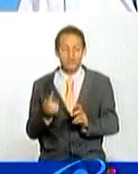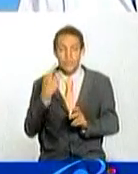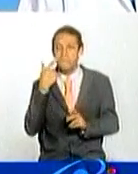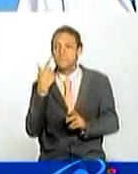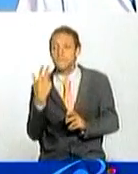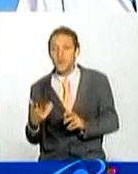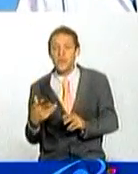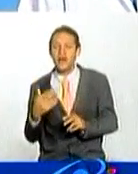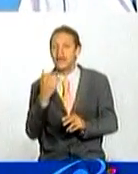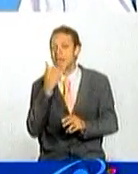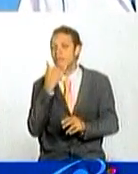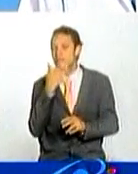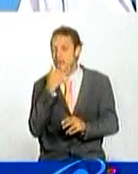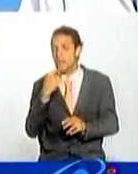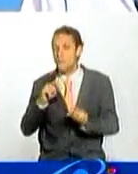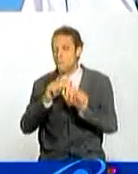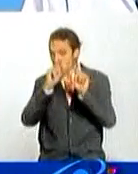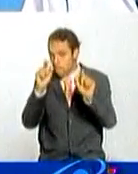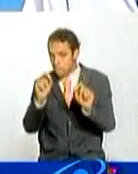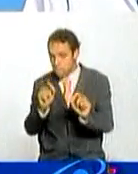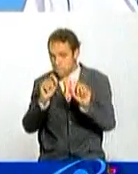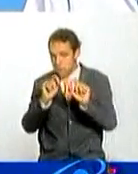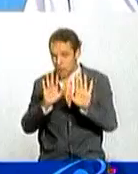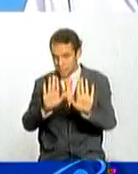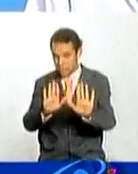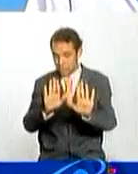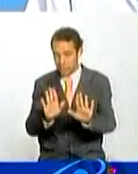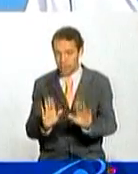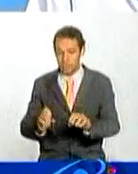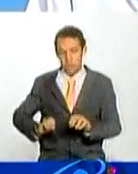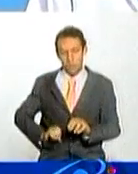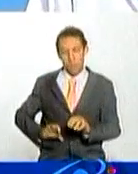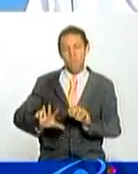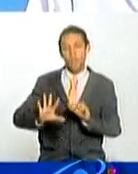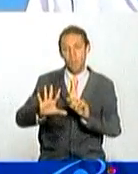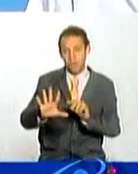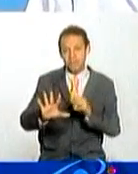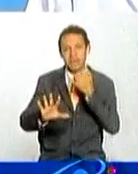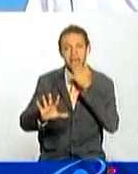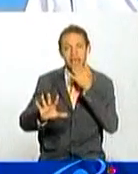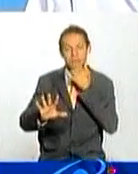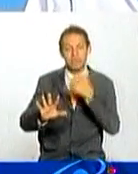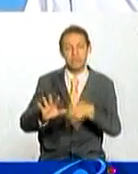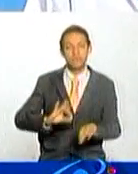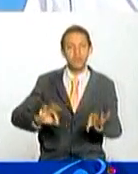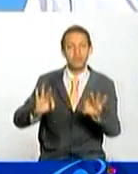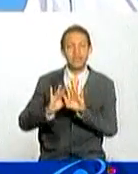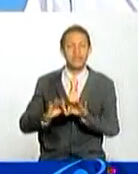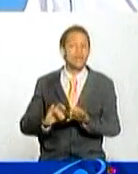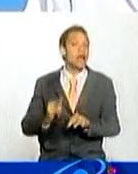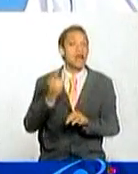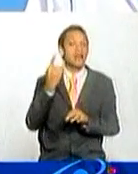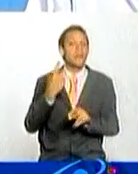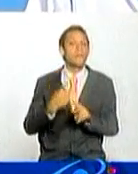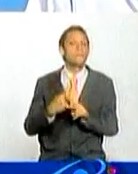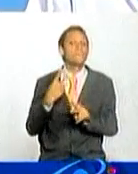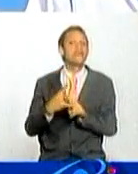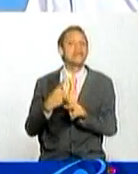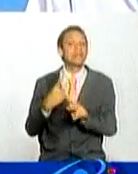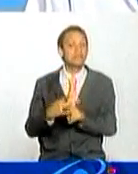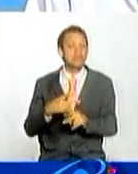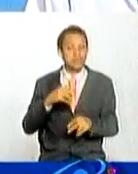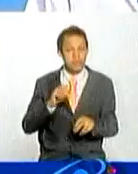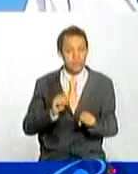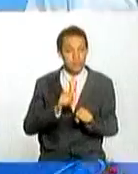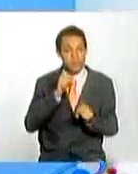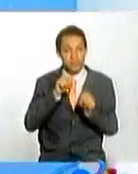como en toda esa cavidad abdominal uno encuentra órganos importantes que generan sintomatología y que